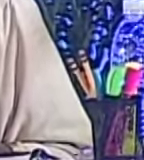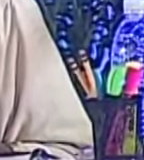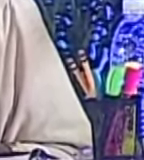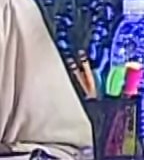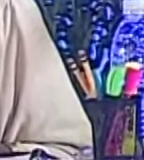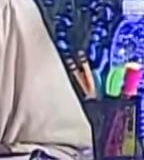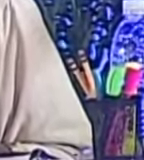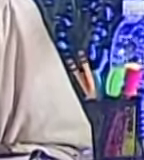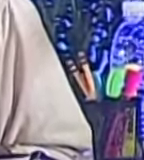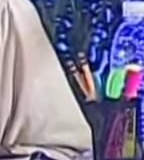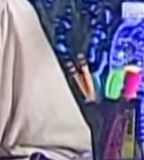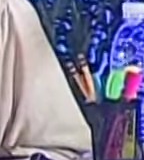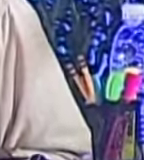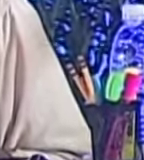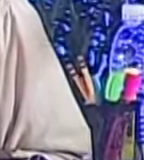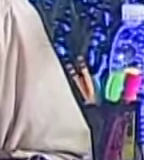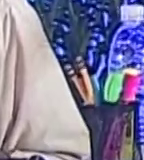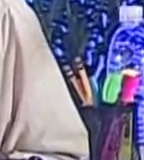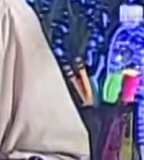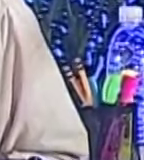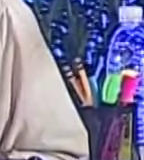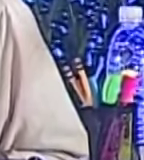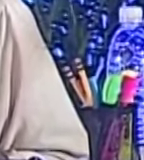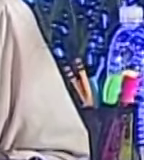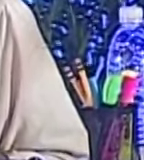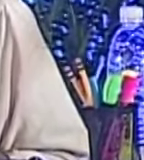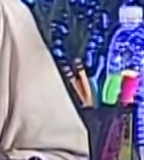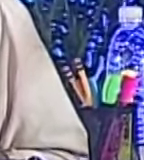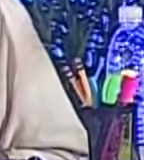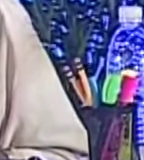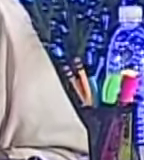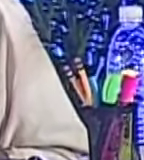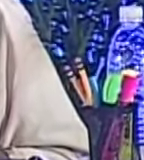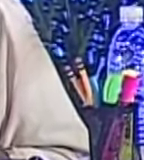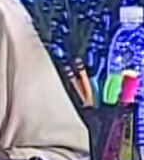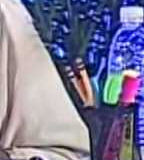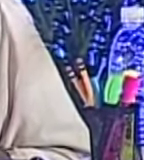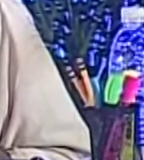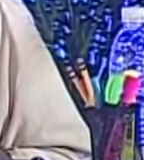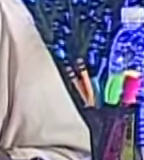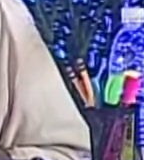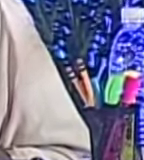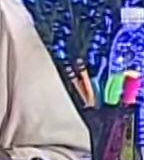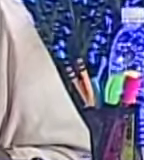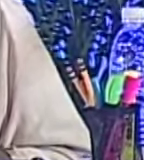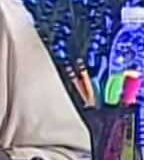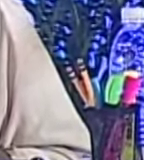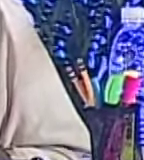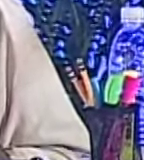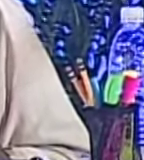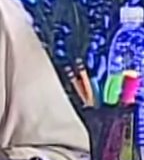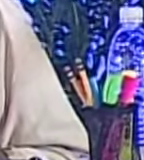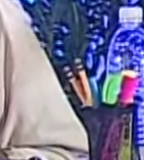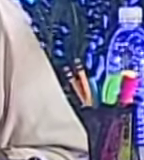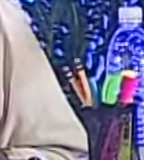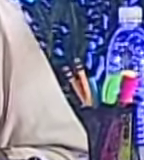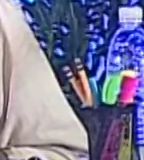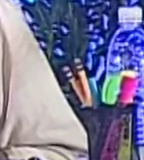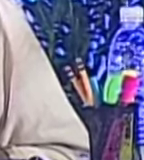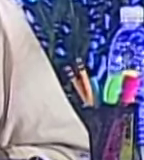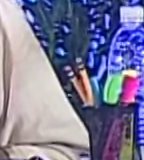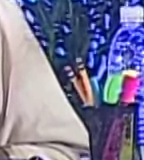No nos dé pena decir que nos falta mucho en formación y en